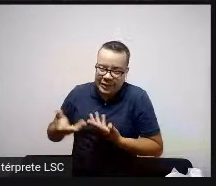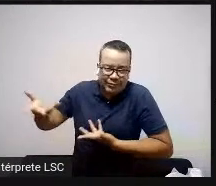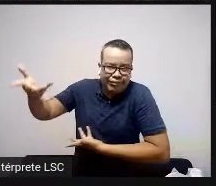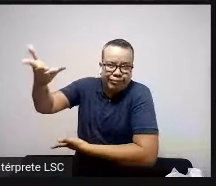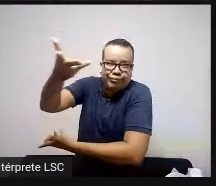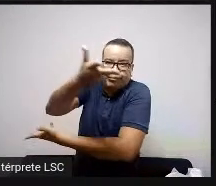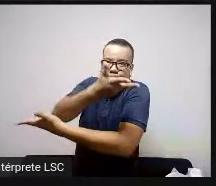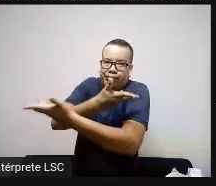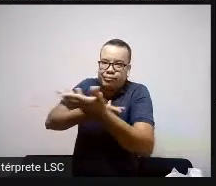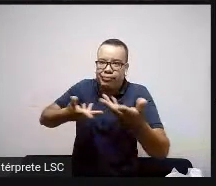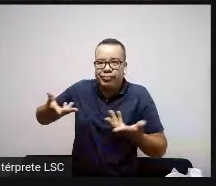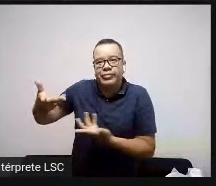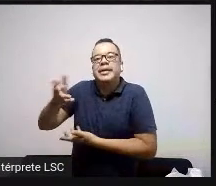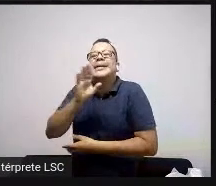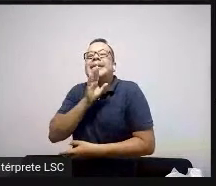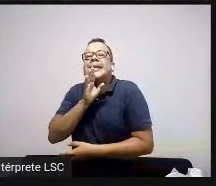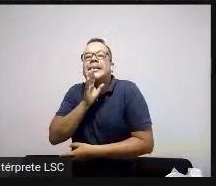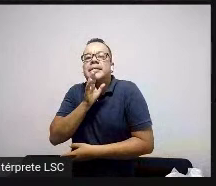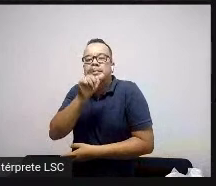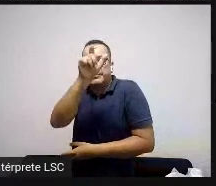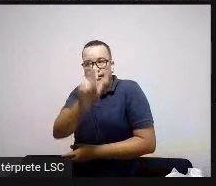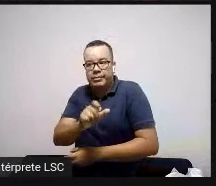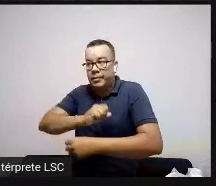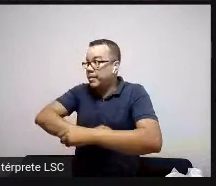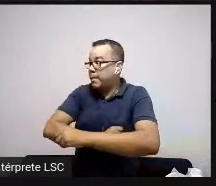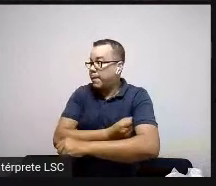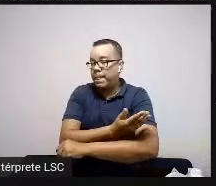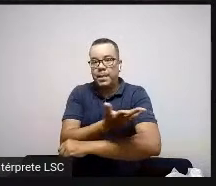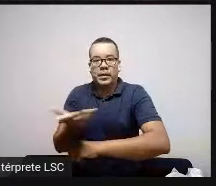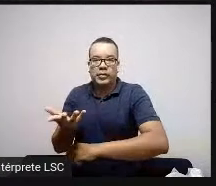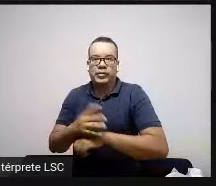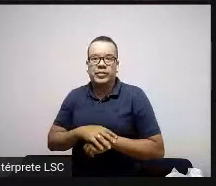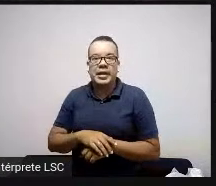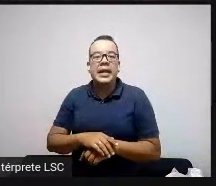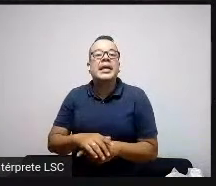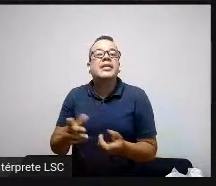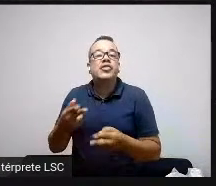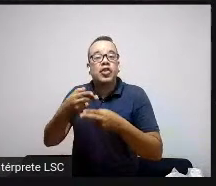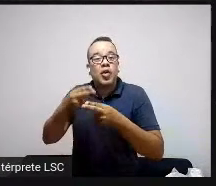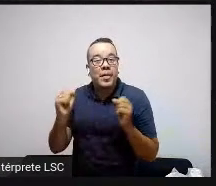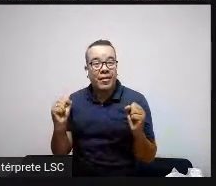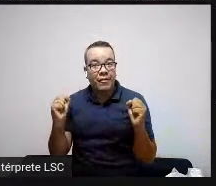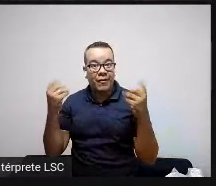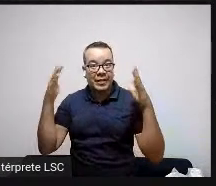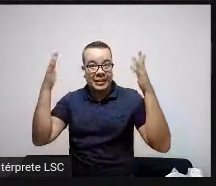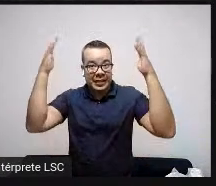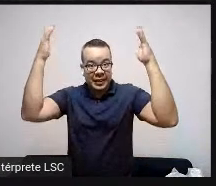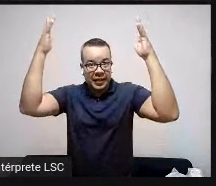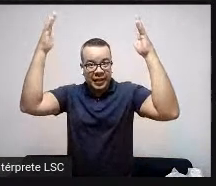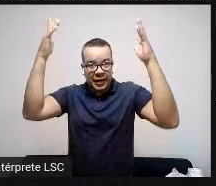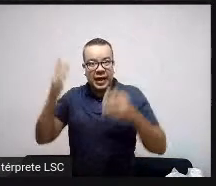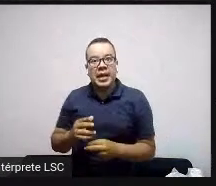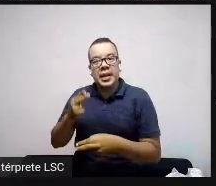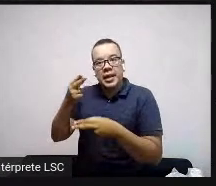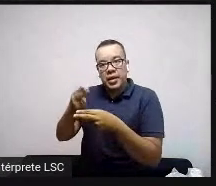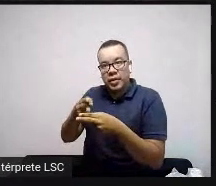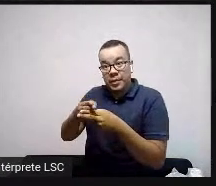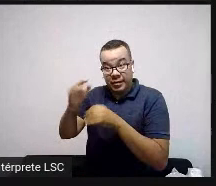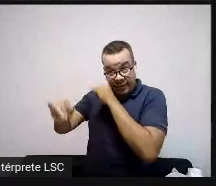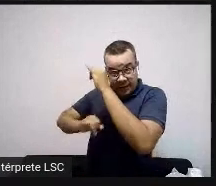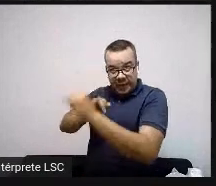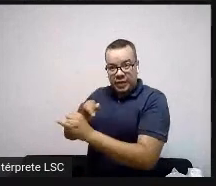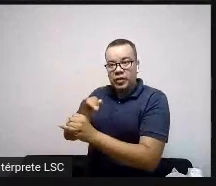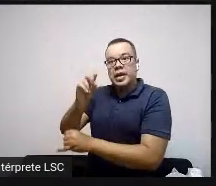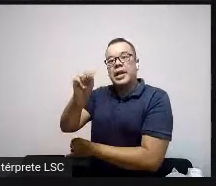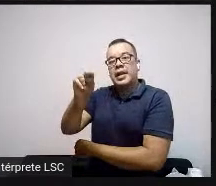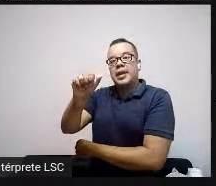realizar siempre desde nuestro festival. El Festival Internacional Nadaísmo en todas partes, que también llega